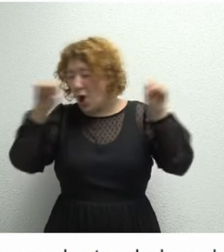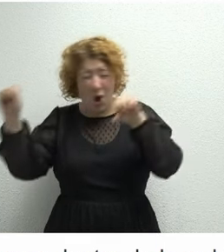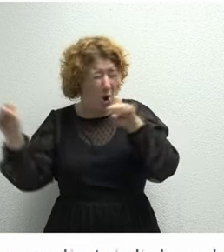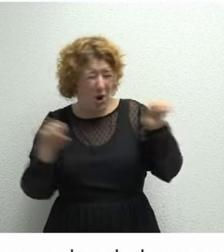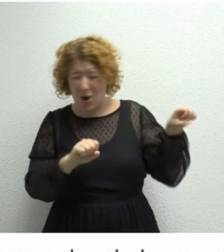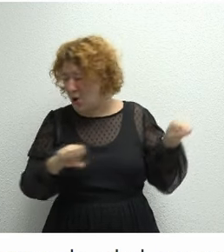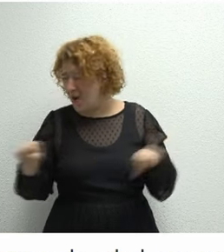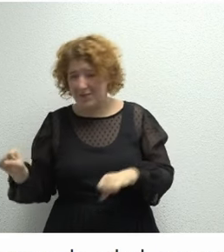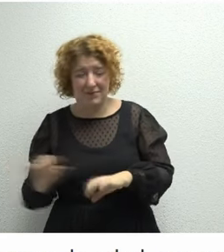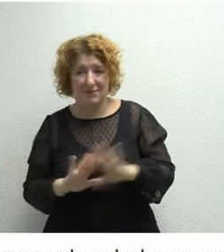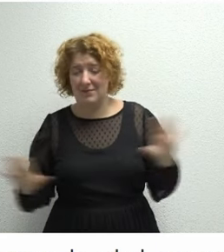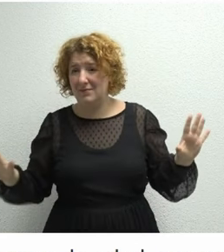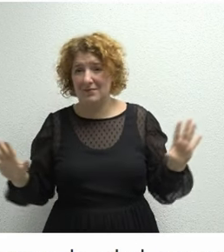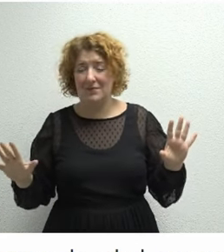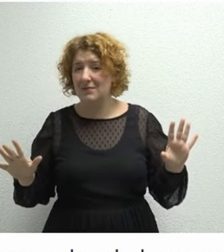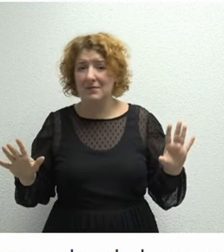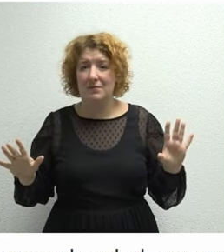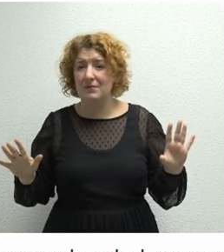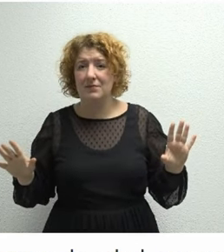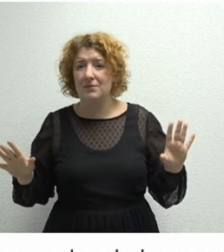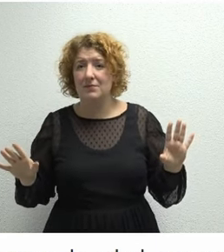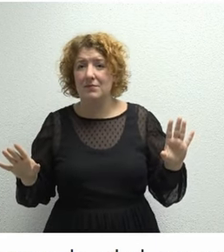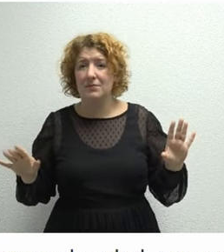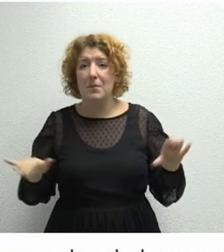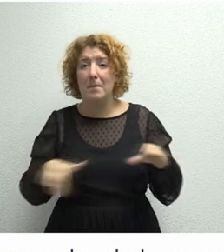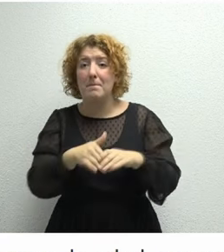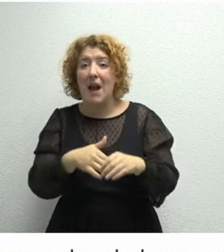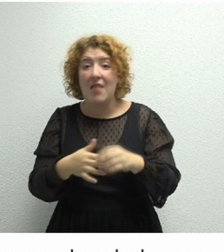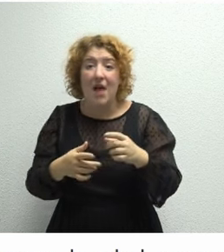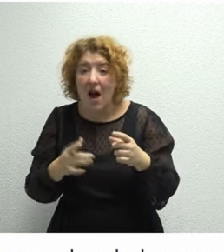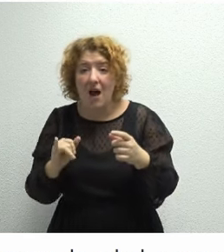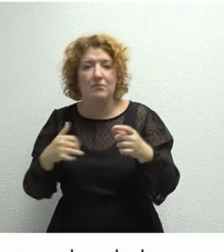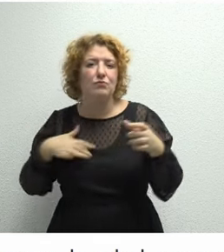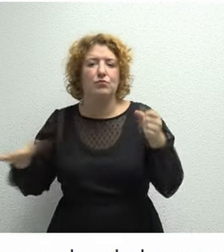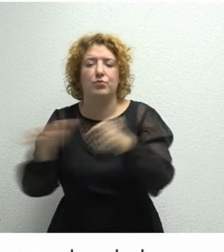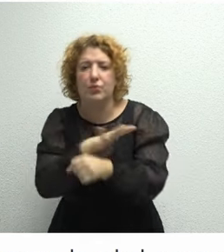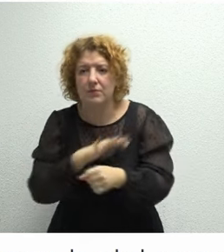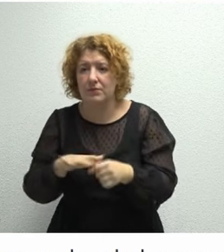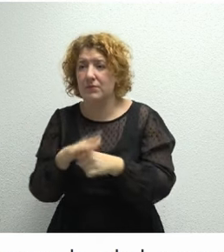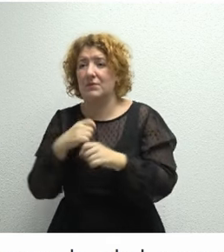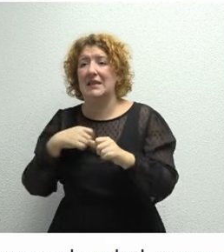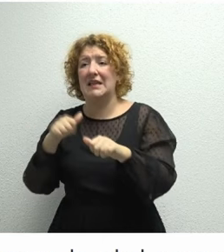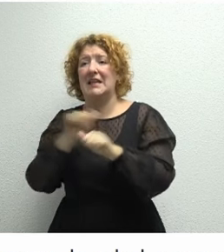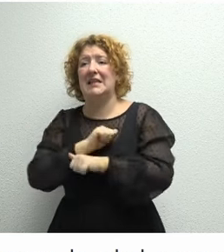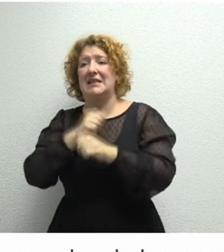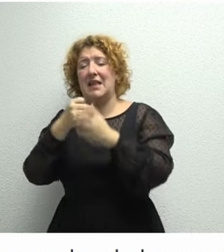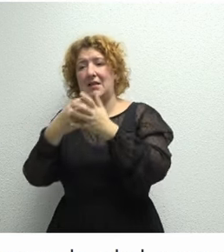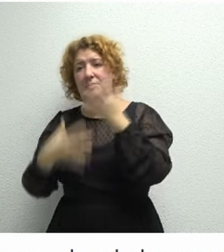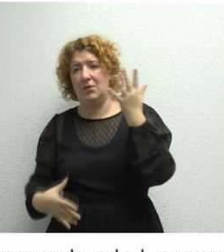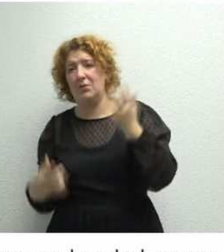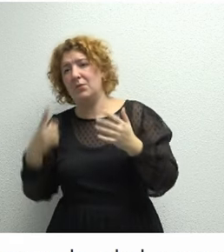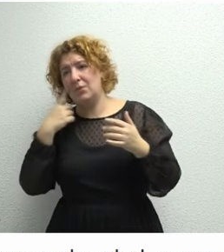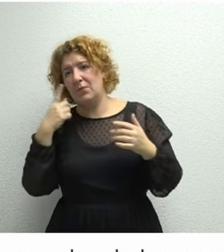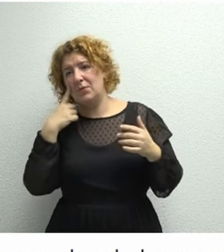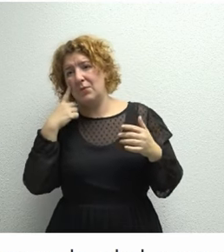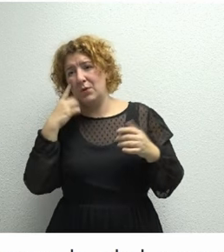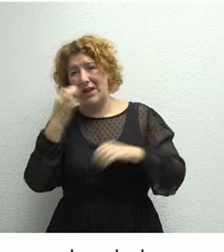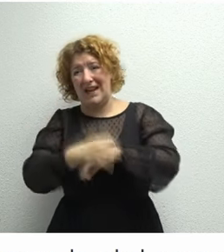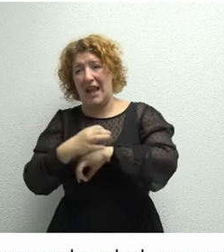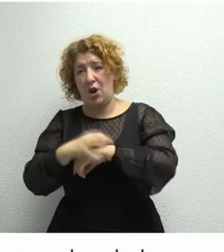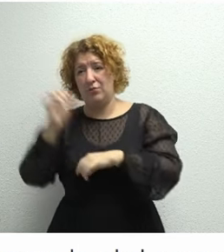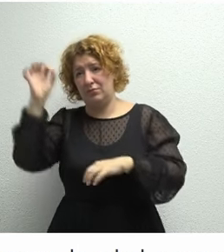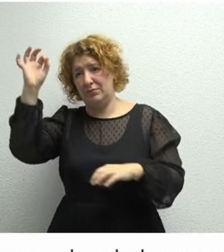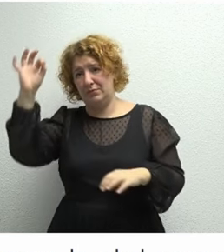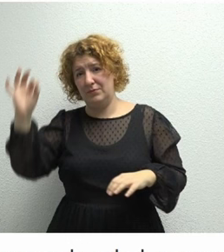O sea salta cualquier plaza y se va cubriendo y ahí ven la lista de espera que es lo que tenemos en medio que se ve un reloj vale